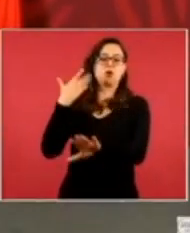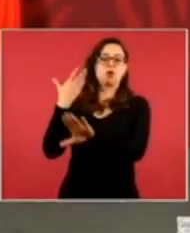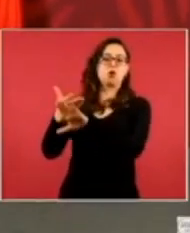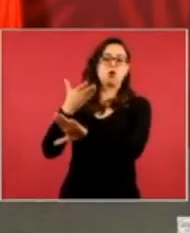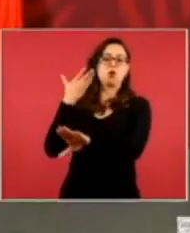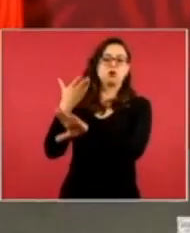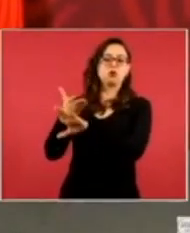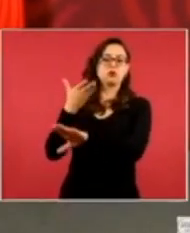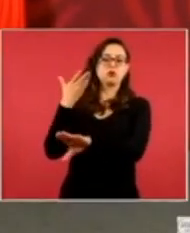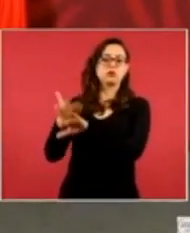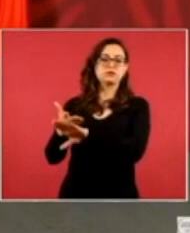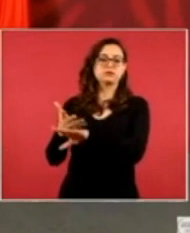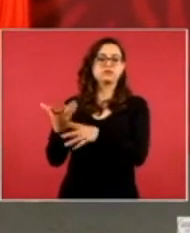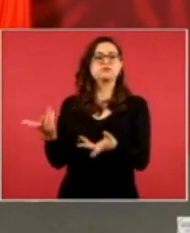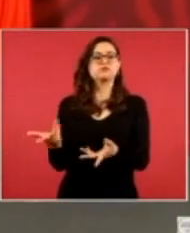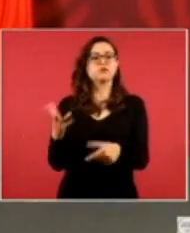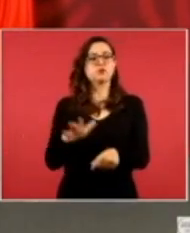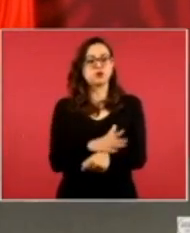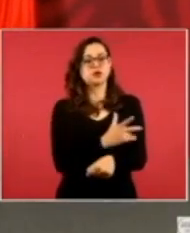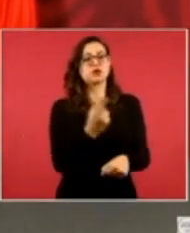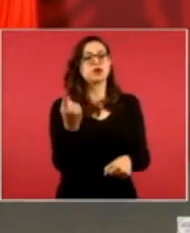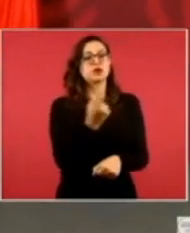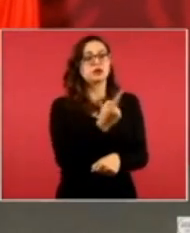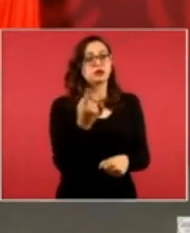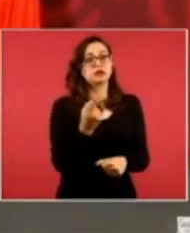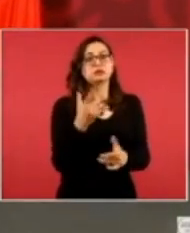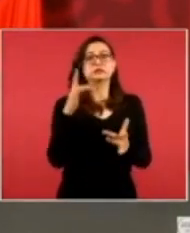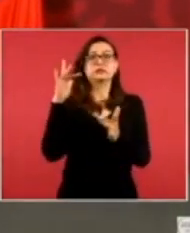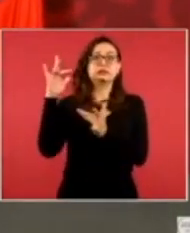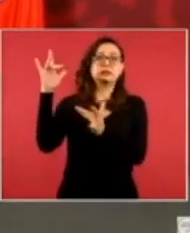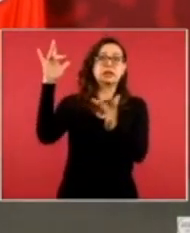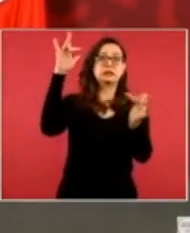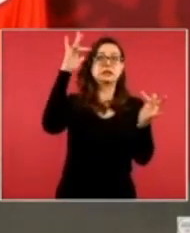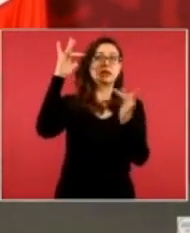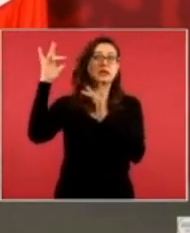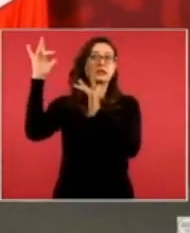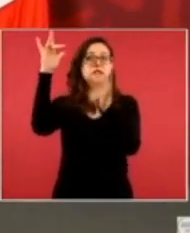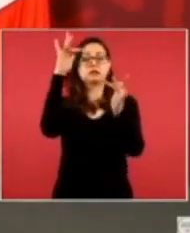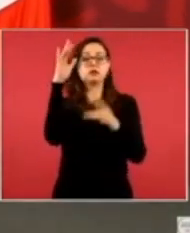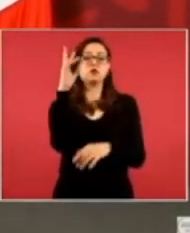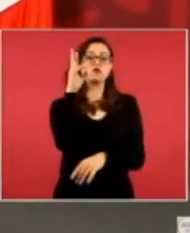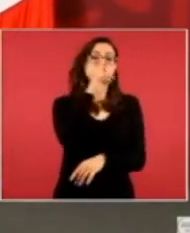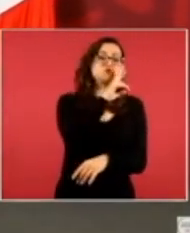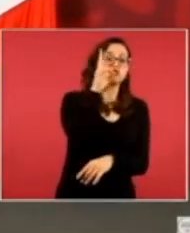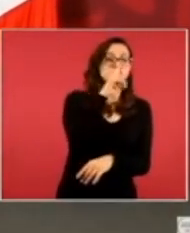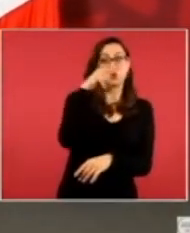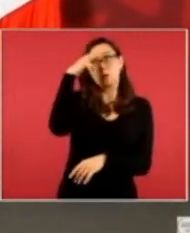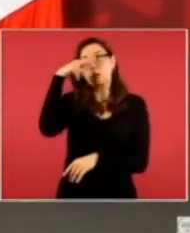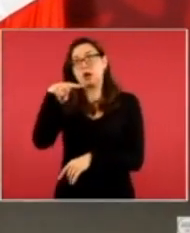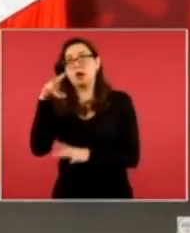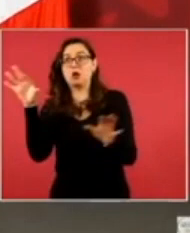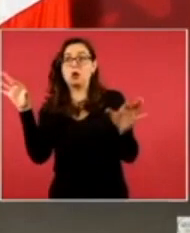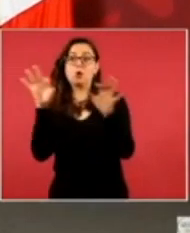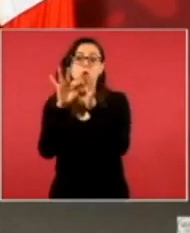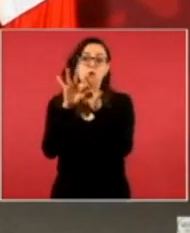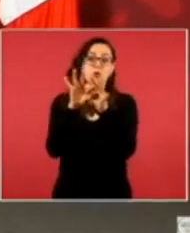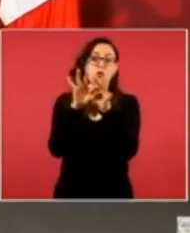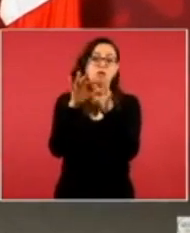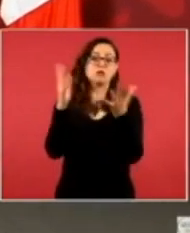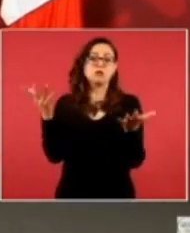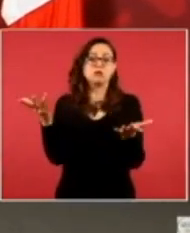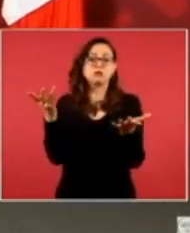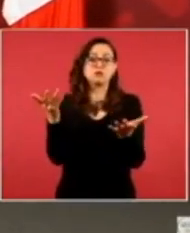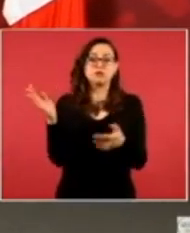Okay. Al ser cuestionado sobre el acuerdo entre México y Rusia para la investigación del espacio, que se ha señalado como un acuerdo espía, apuntó que